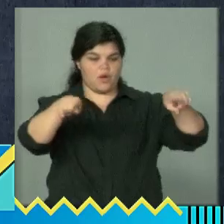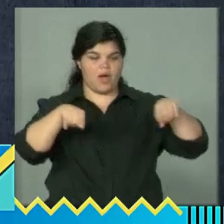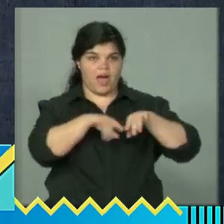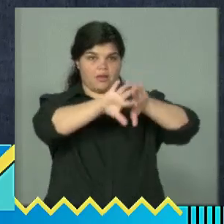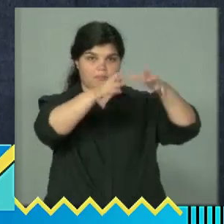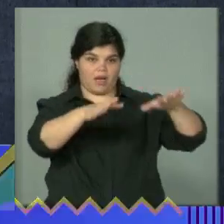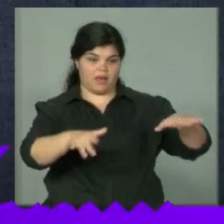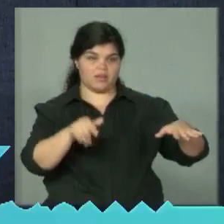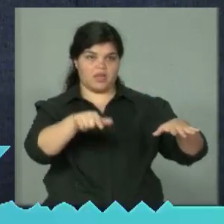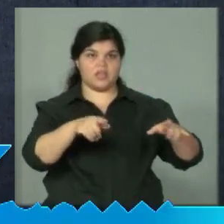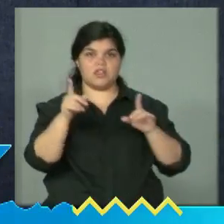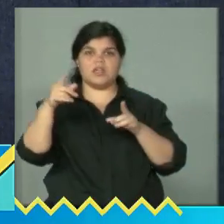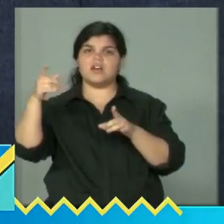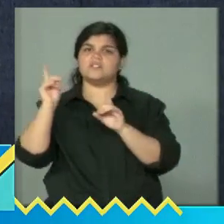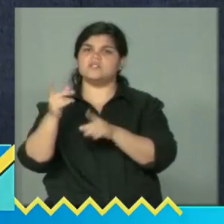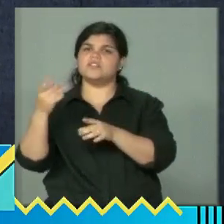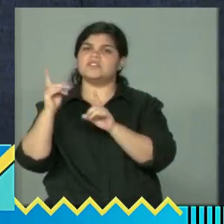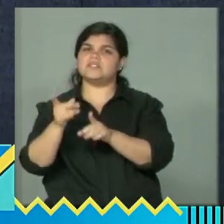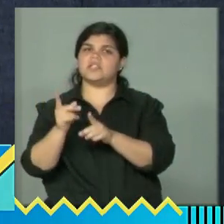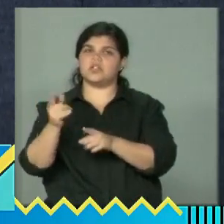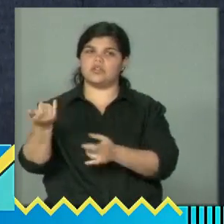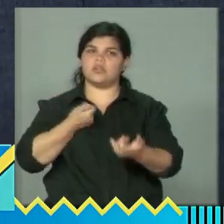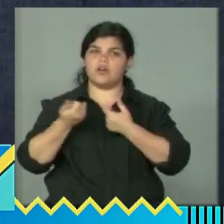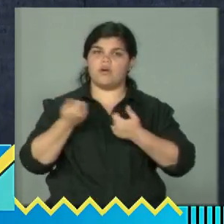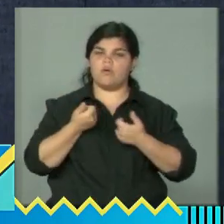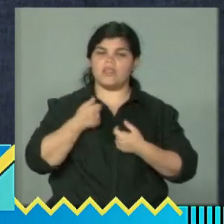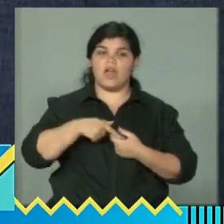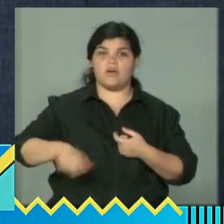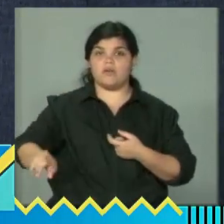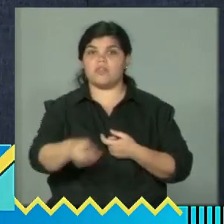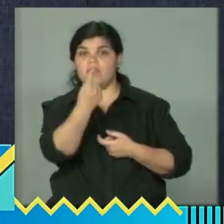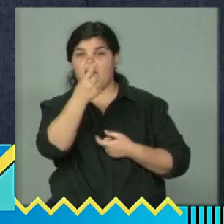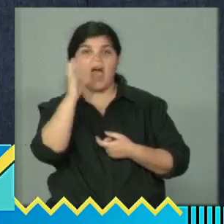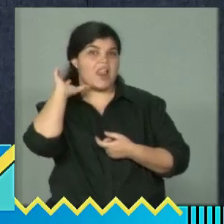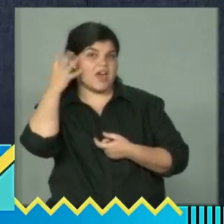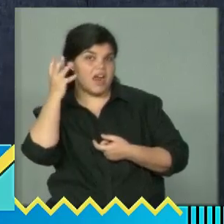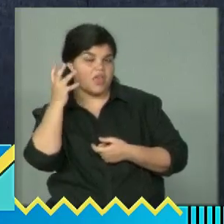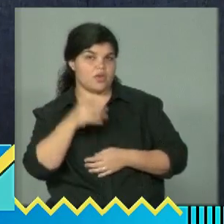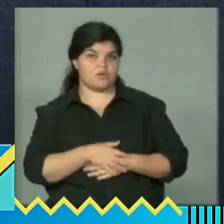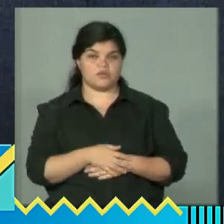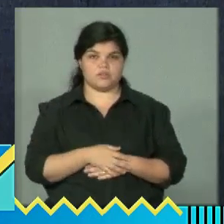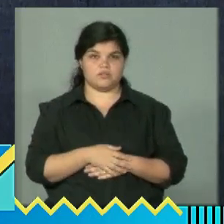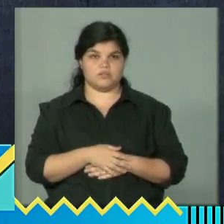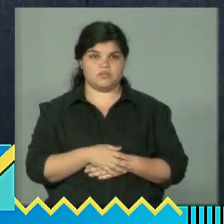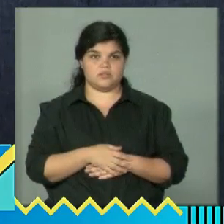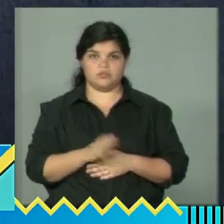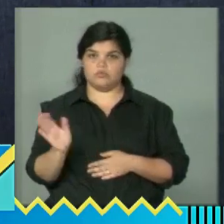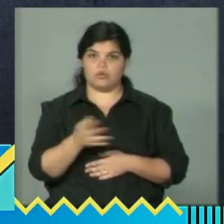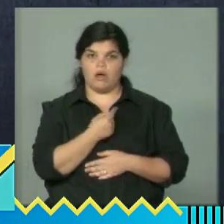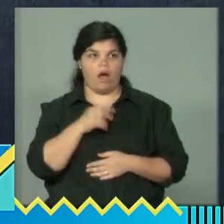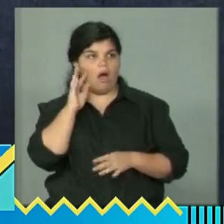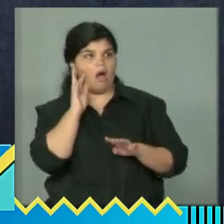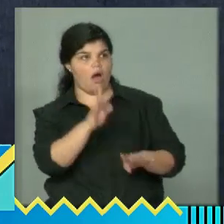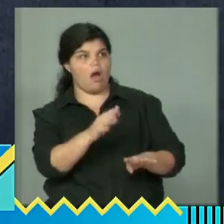Entonces la señora nos dijo, dale, cuente que se van a ir a la tele, a la radio. Y entonces todos los chicos dicen,